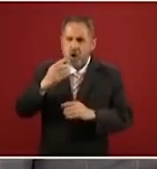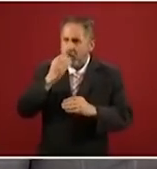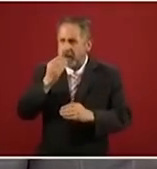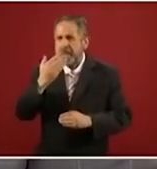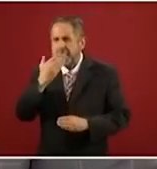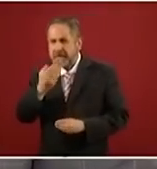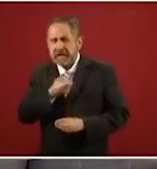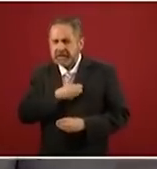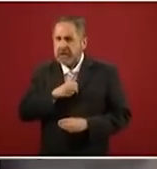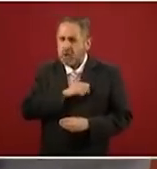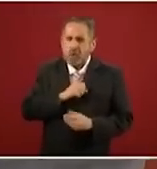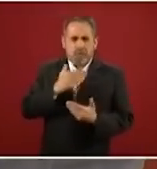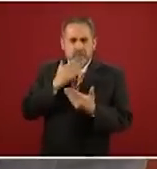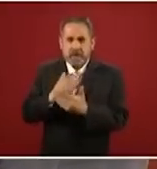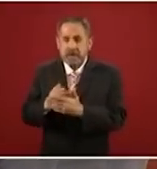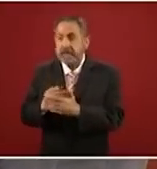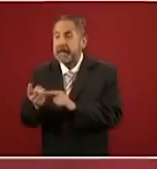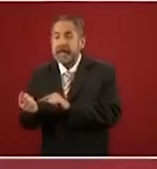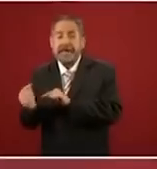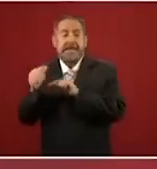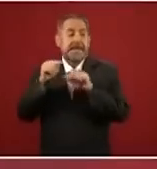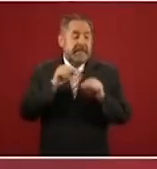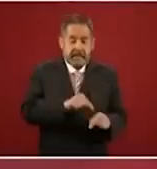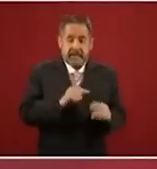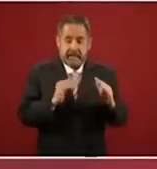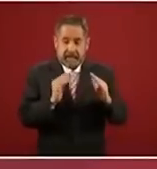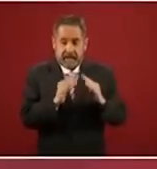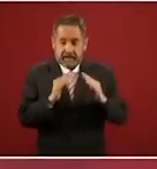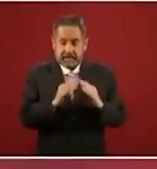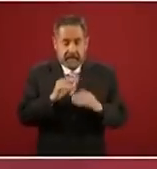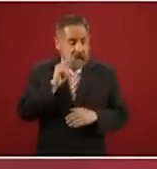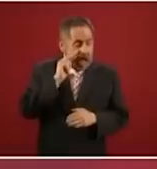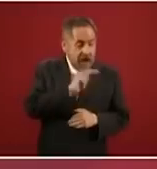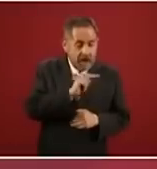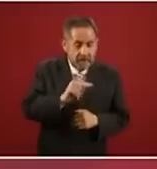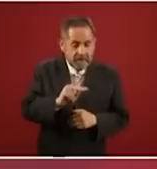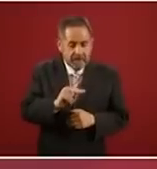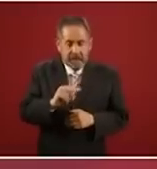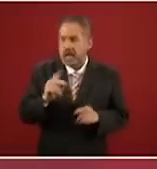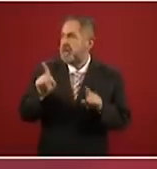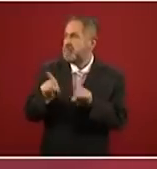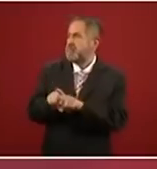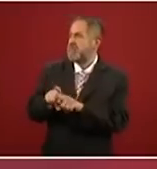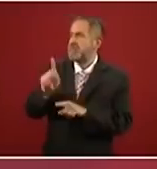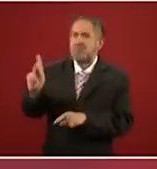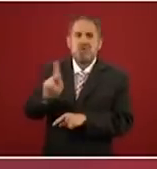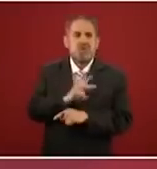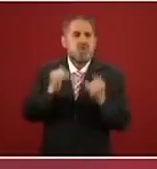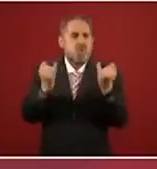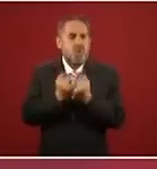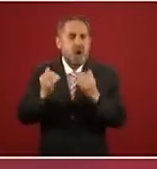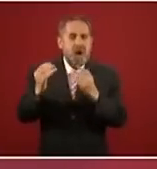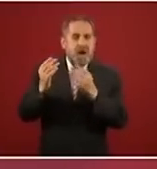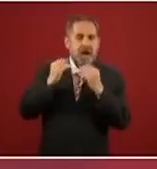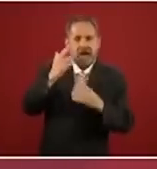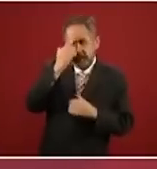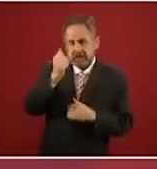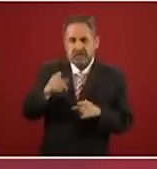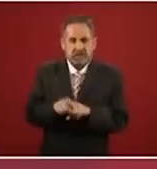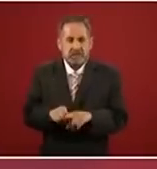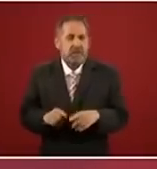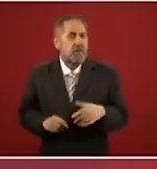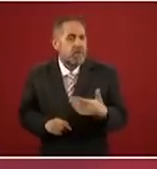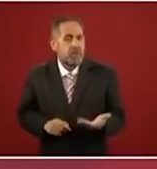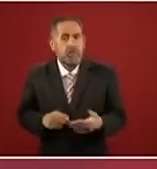los niños tienen que llegar a su casa y pues ver que hay con coherencia y para ello vamos a invitar a